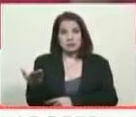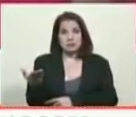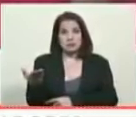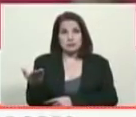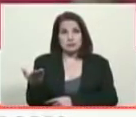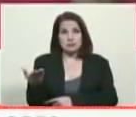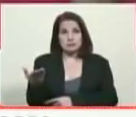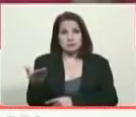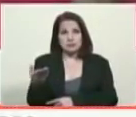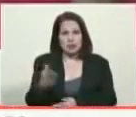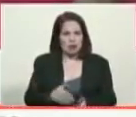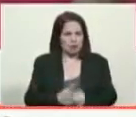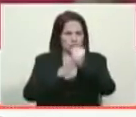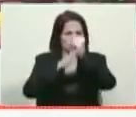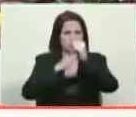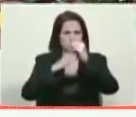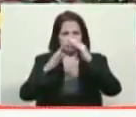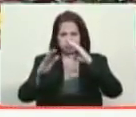vanguardia.